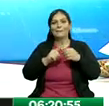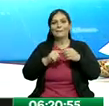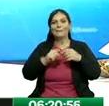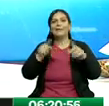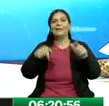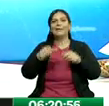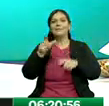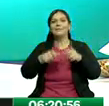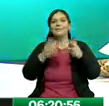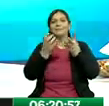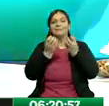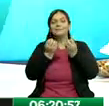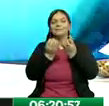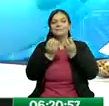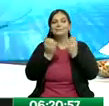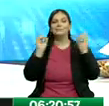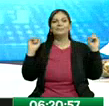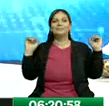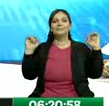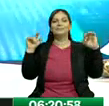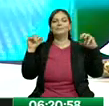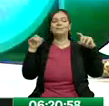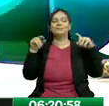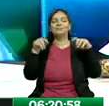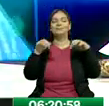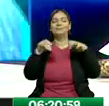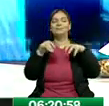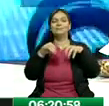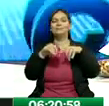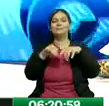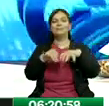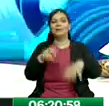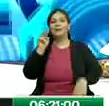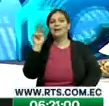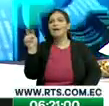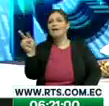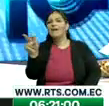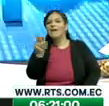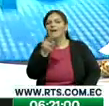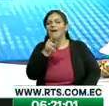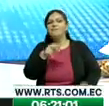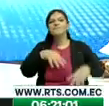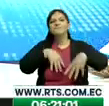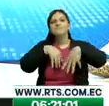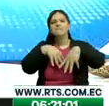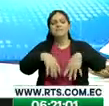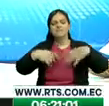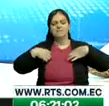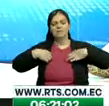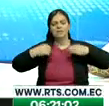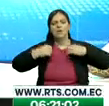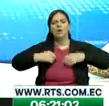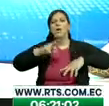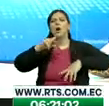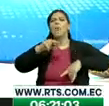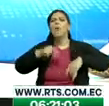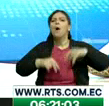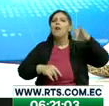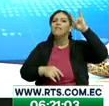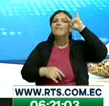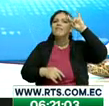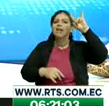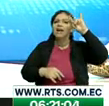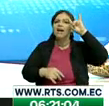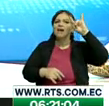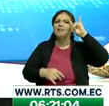de personajes extravagantes y muy coloridos. Son los famosos diablos que forman parte de nuestro patrimonio inmaterial